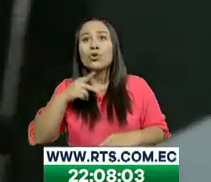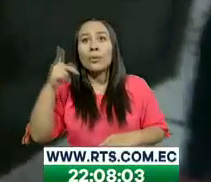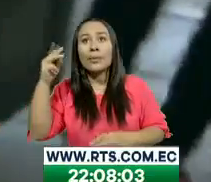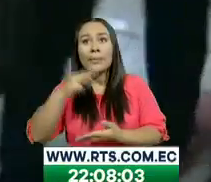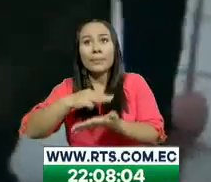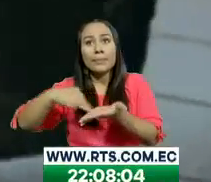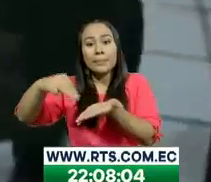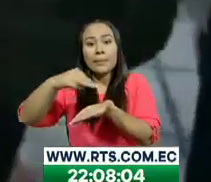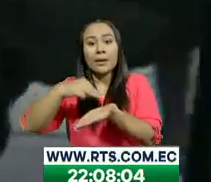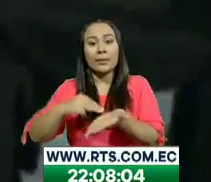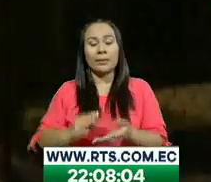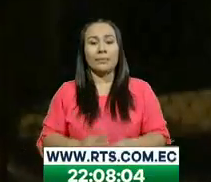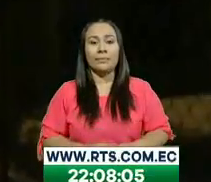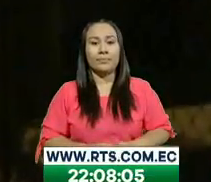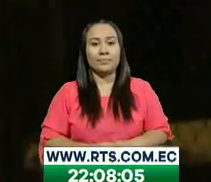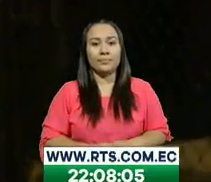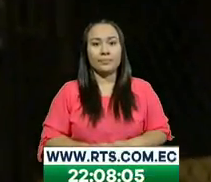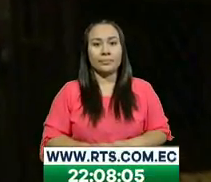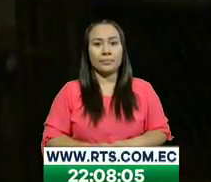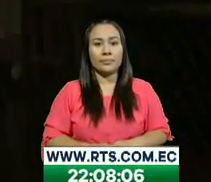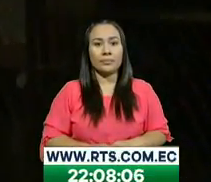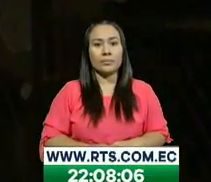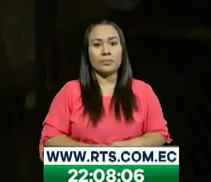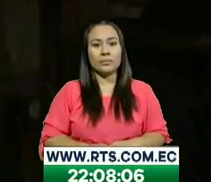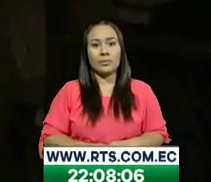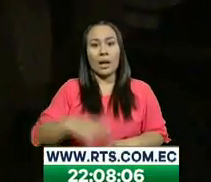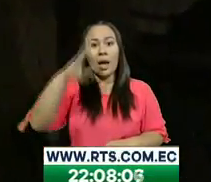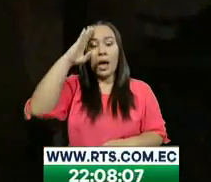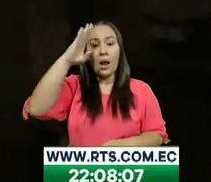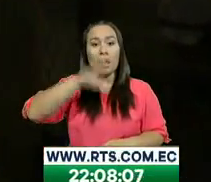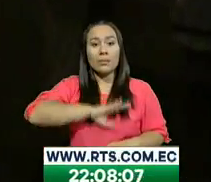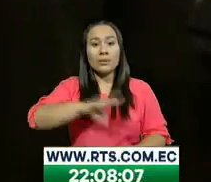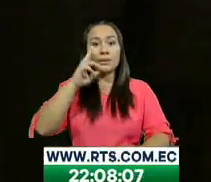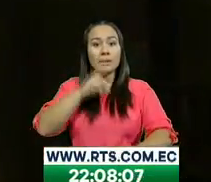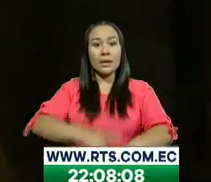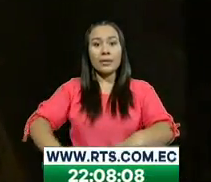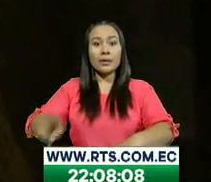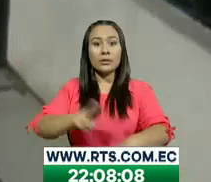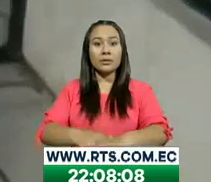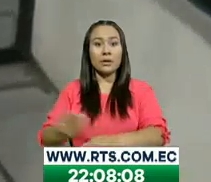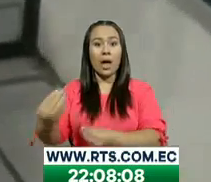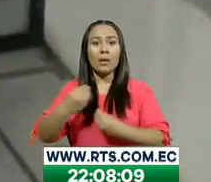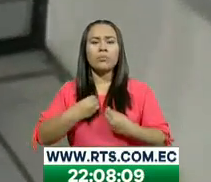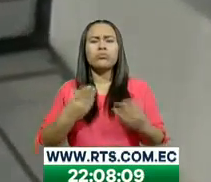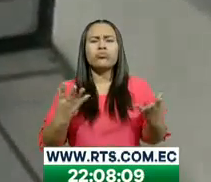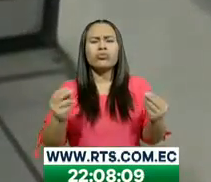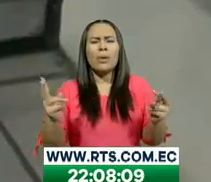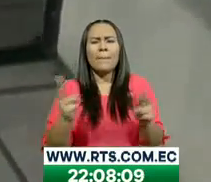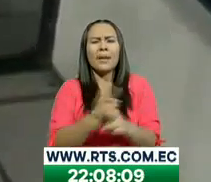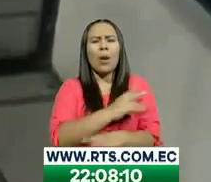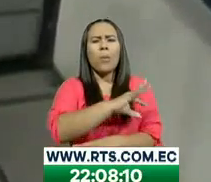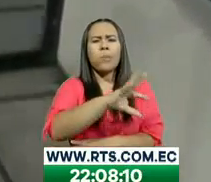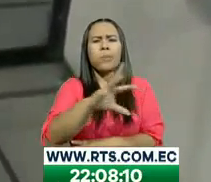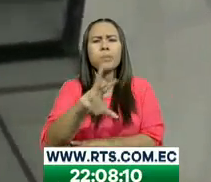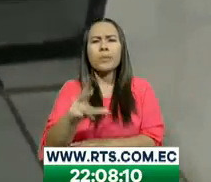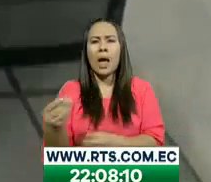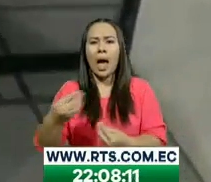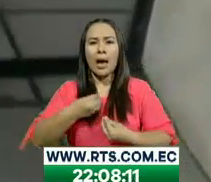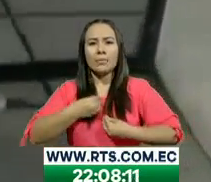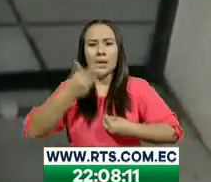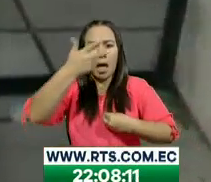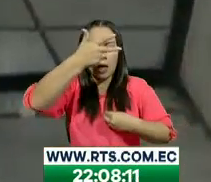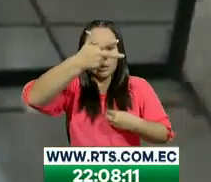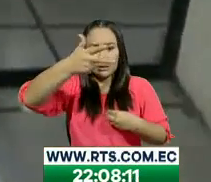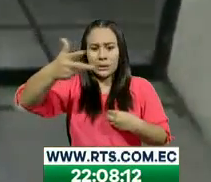manabí según la policía nacional varios de los atracos fueron registrados por cámaras de seguridad